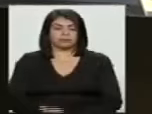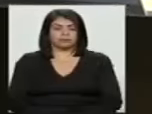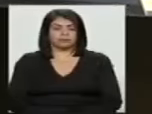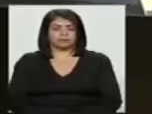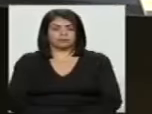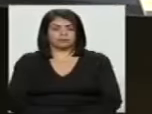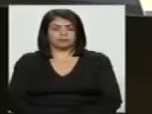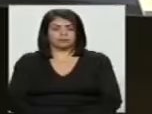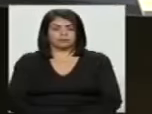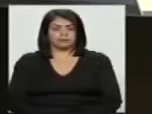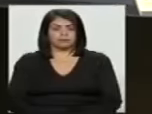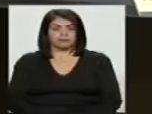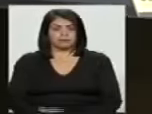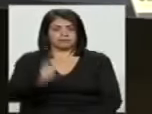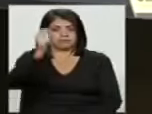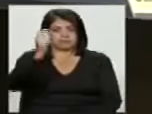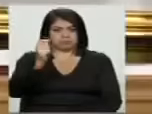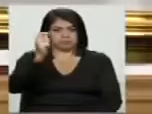Diputado Correa.